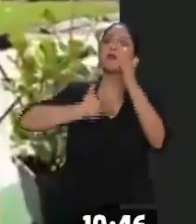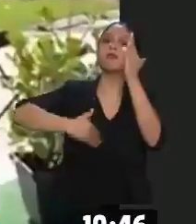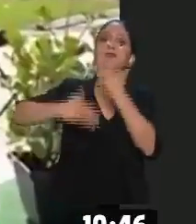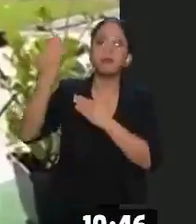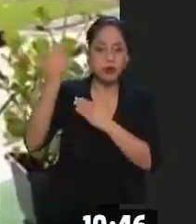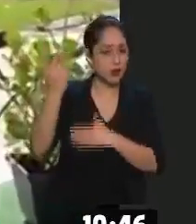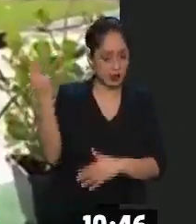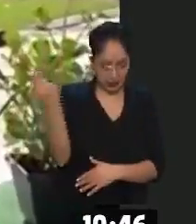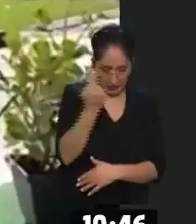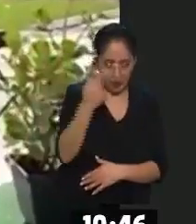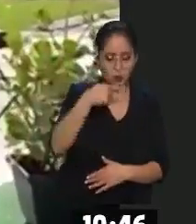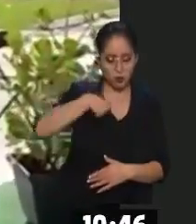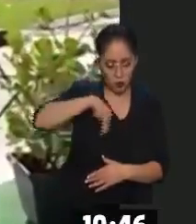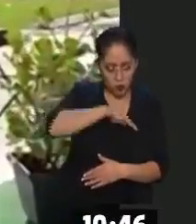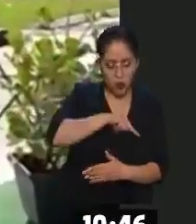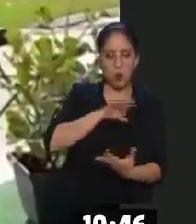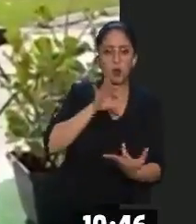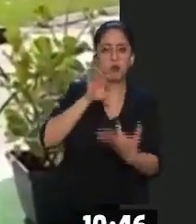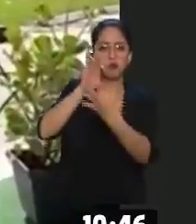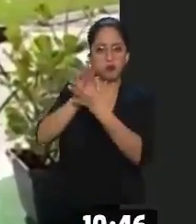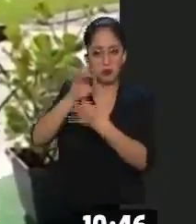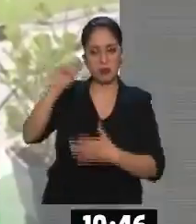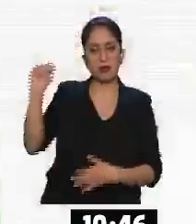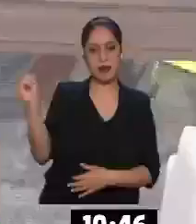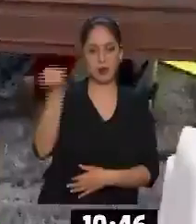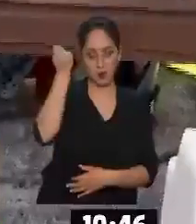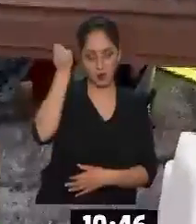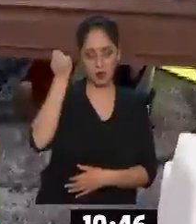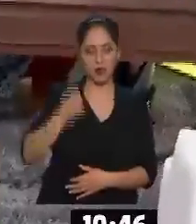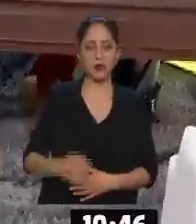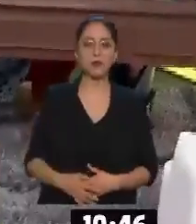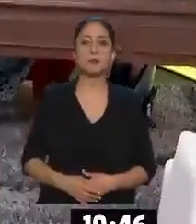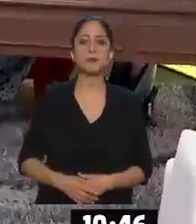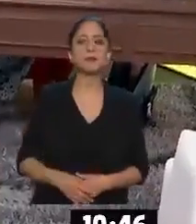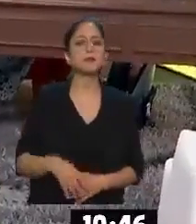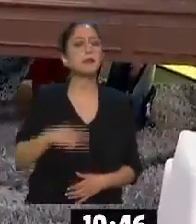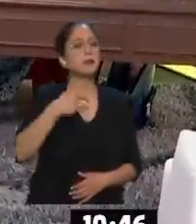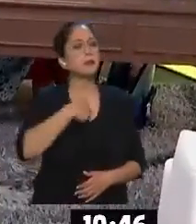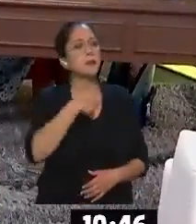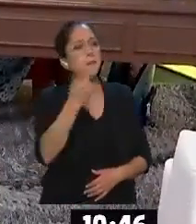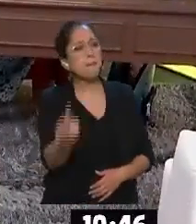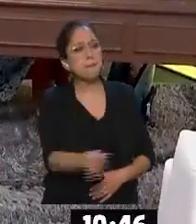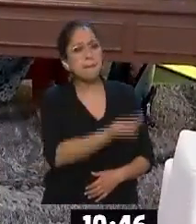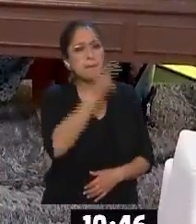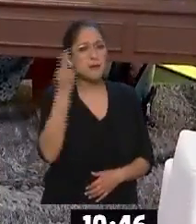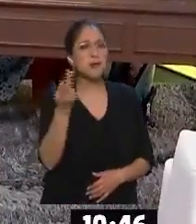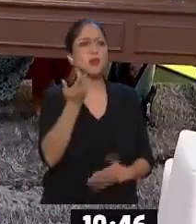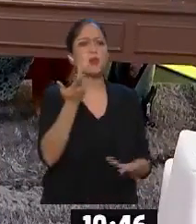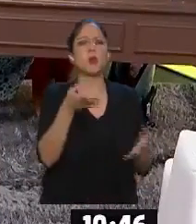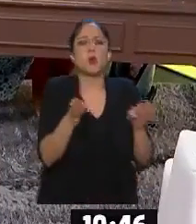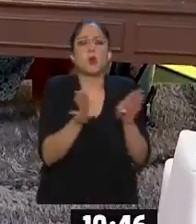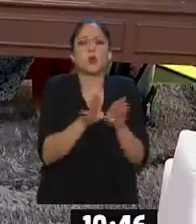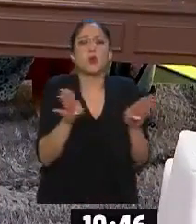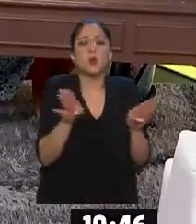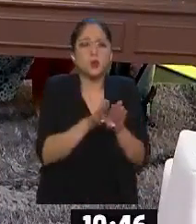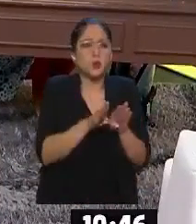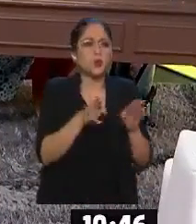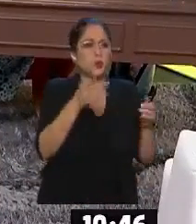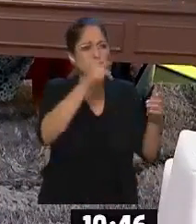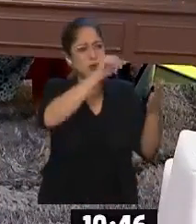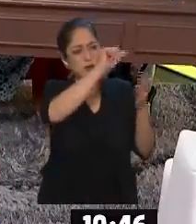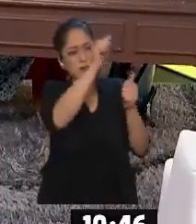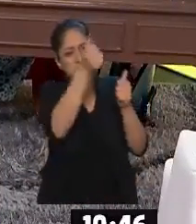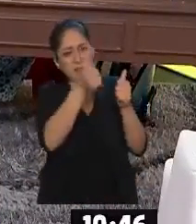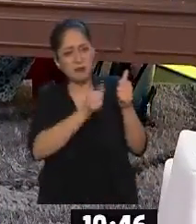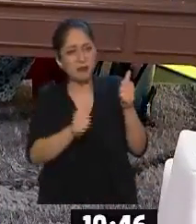de las tecnologías. Oye, rápidamente, ¿cómo podemos acceder a todas estas obras de arte